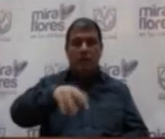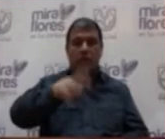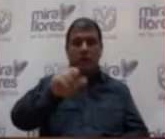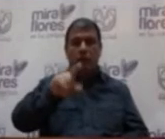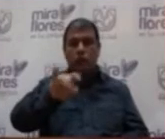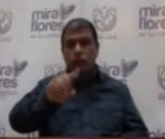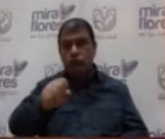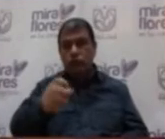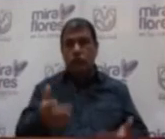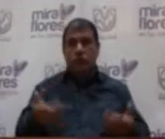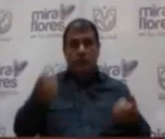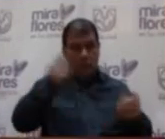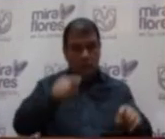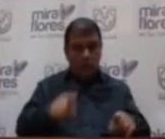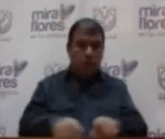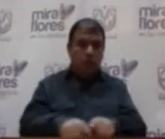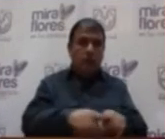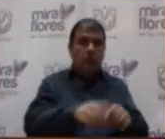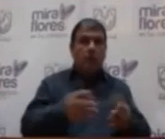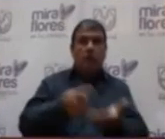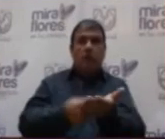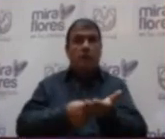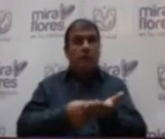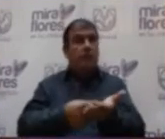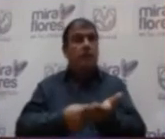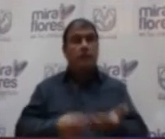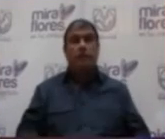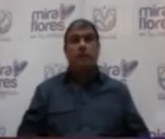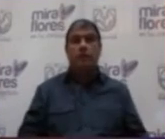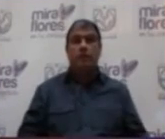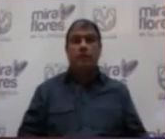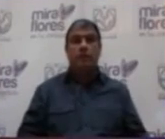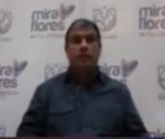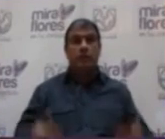el presente acuerdo. Al debate. Esto viene también